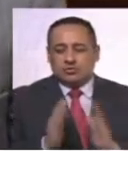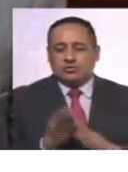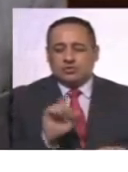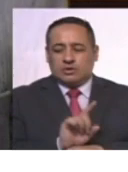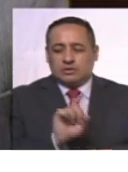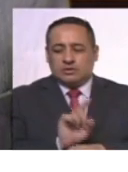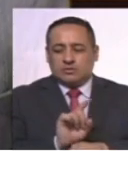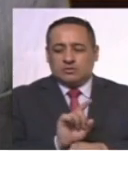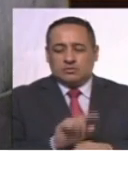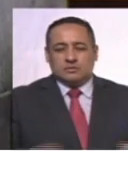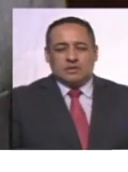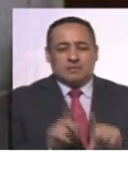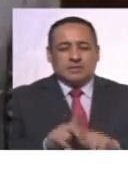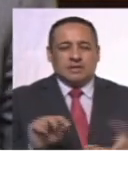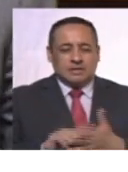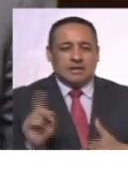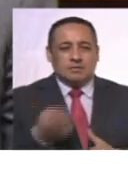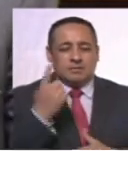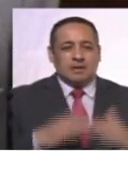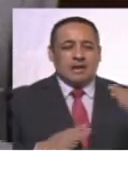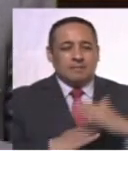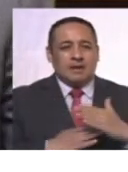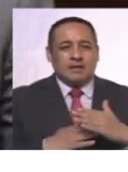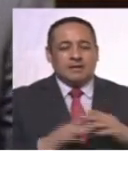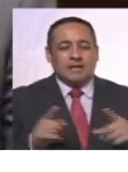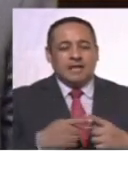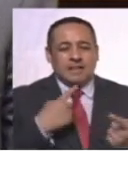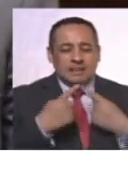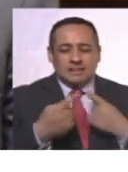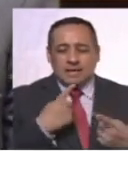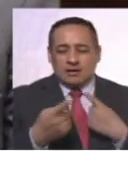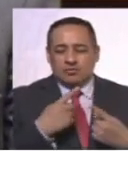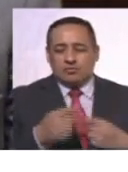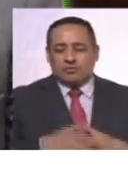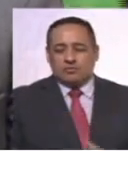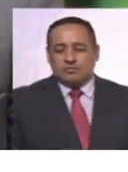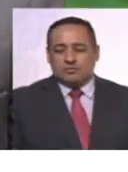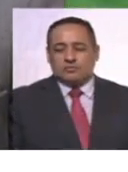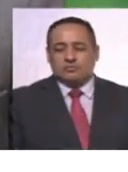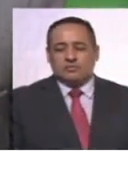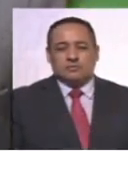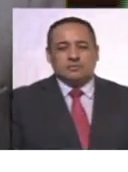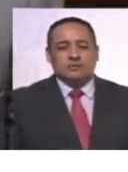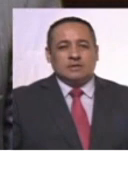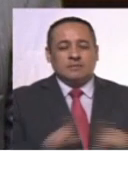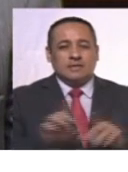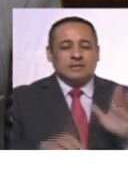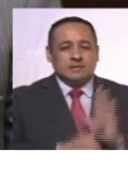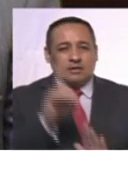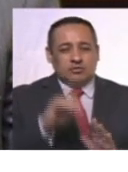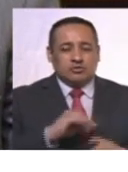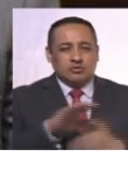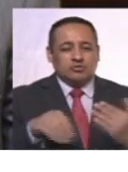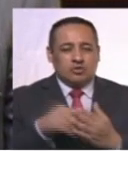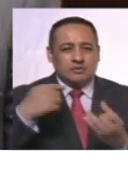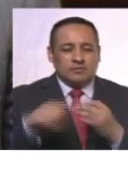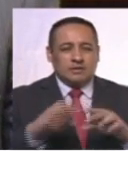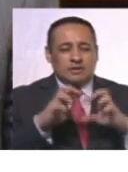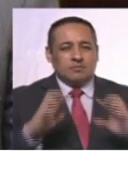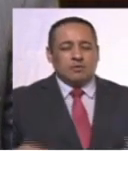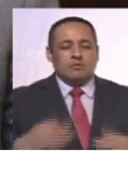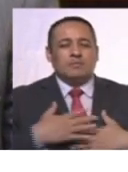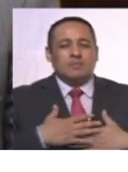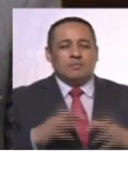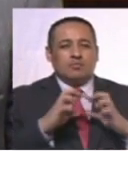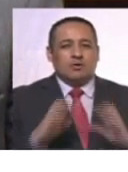educativo donde prime la paz, el diálogo, ¿no?, el desarrollo para estos pueblos, para mi